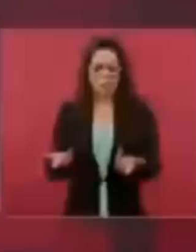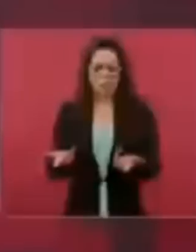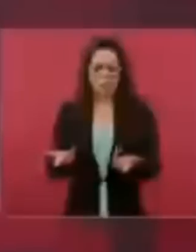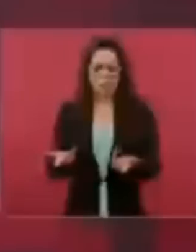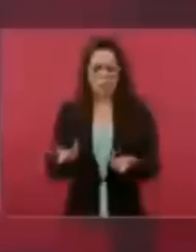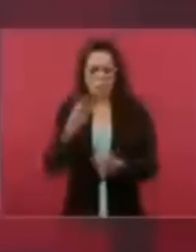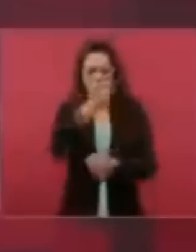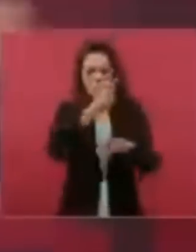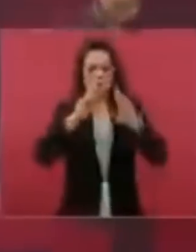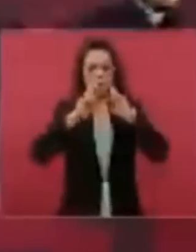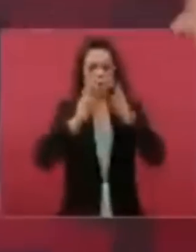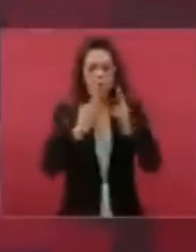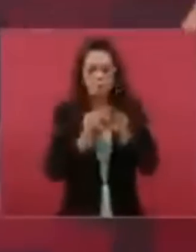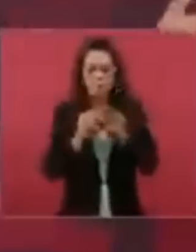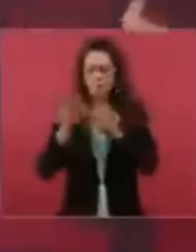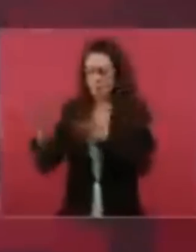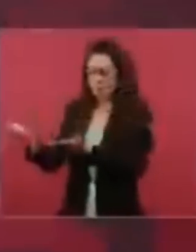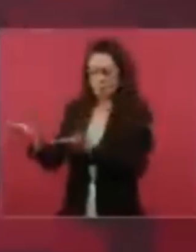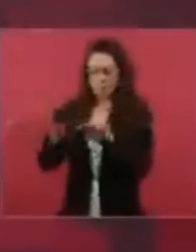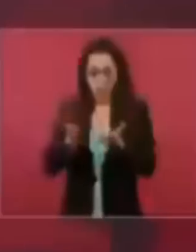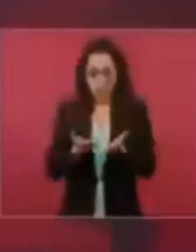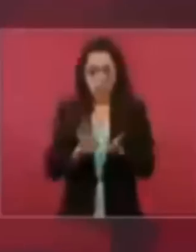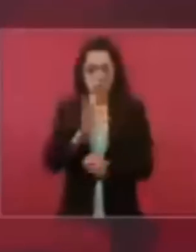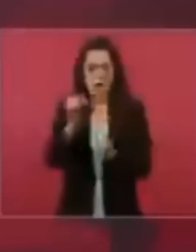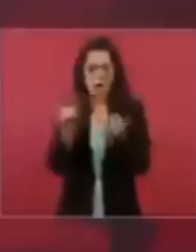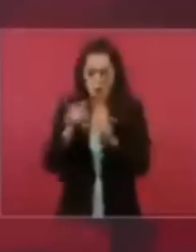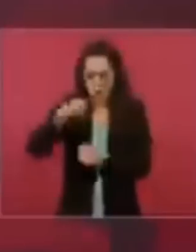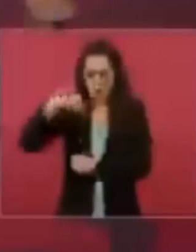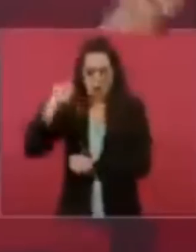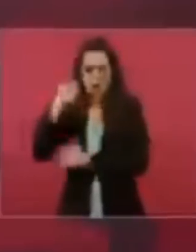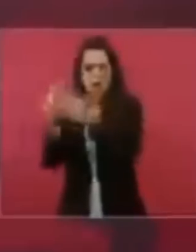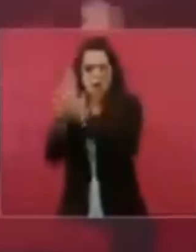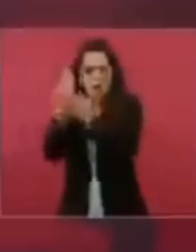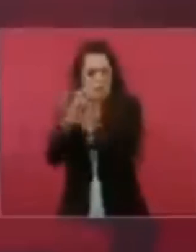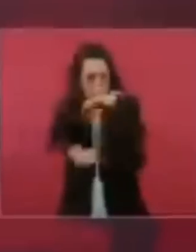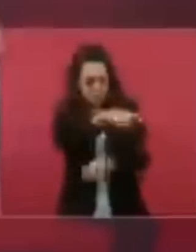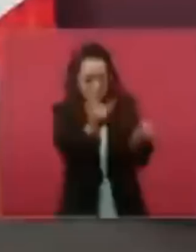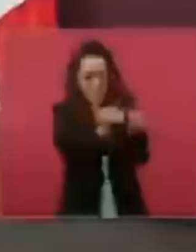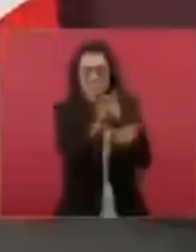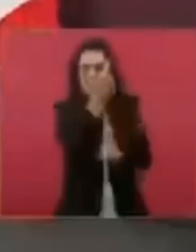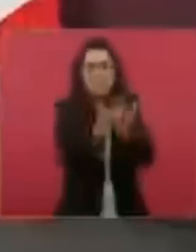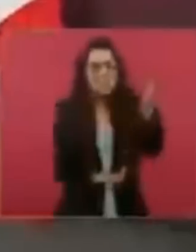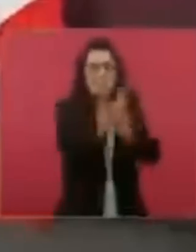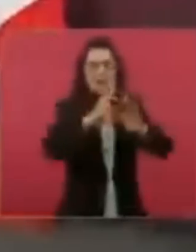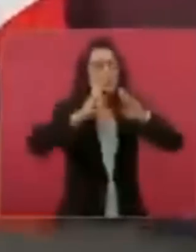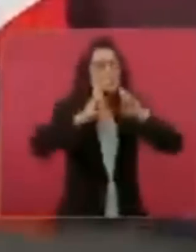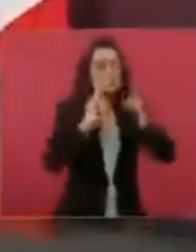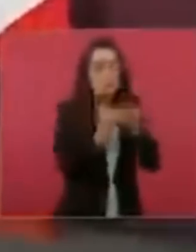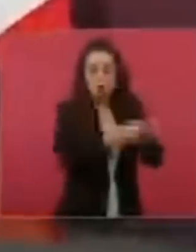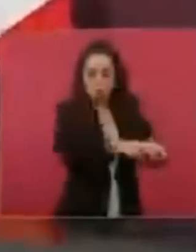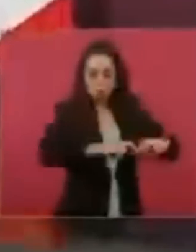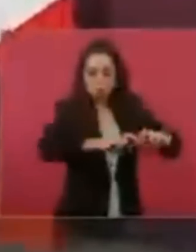conferencias, que ellos tengan su mañanera a las 7 de la mañana, que esté ahí,